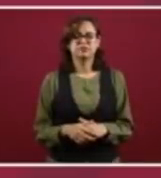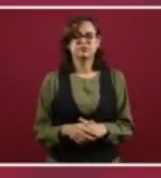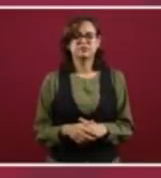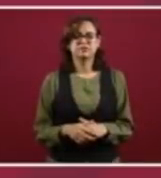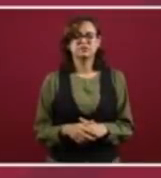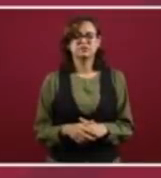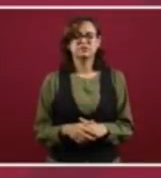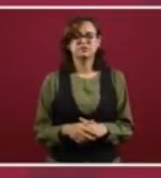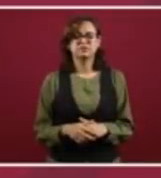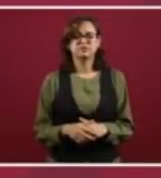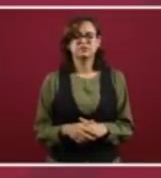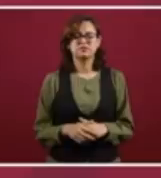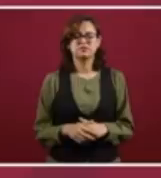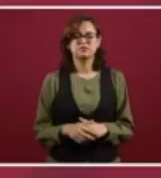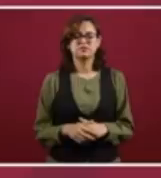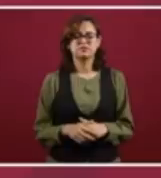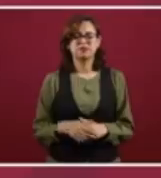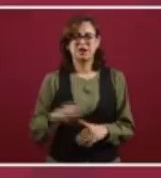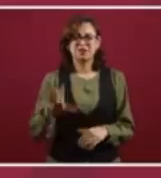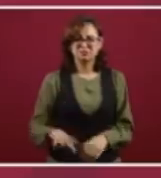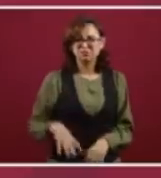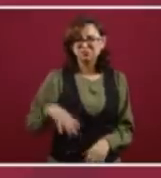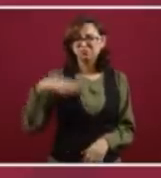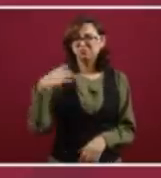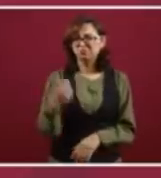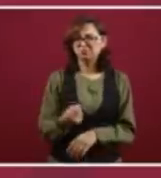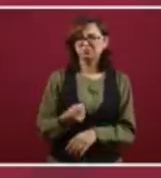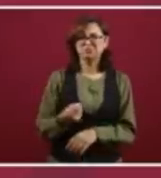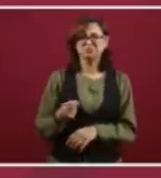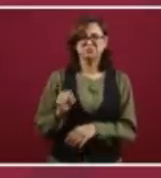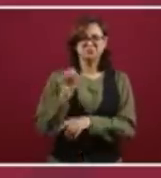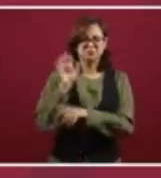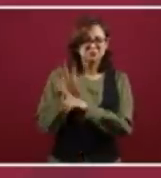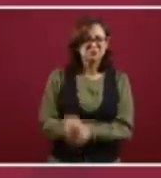sin usar la fuerza,